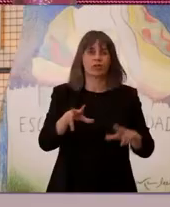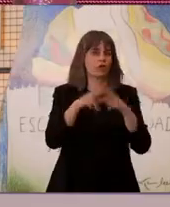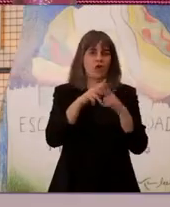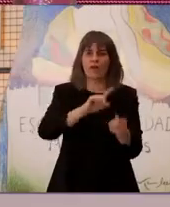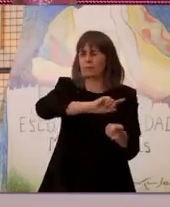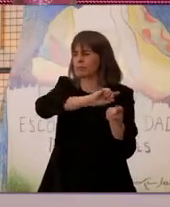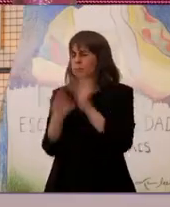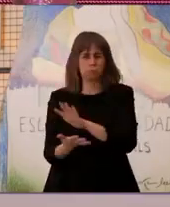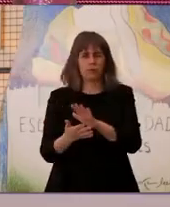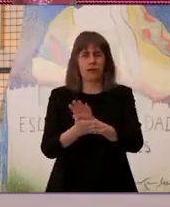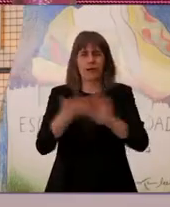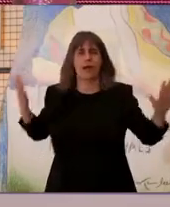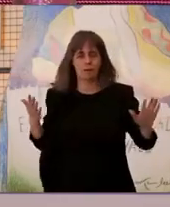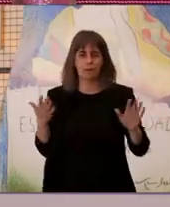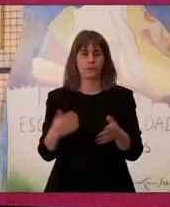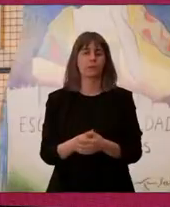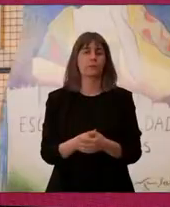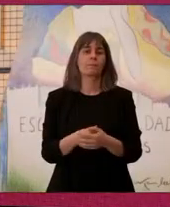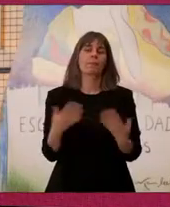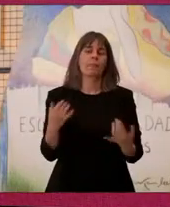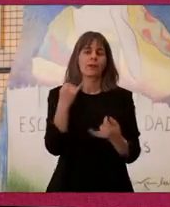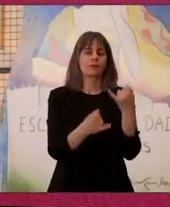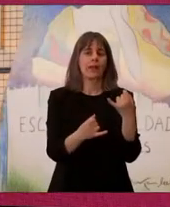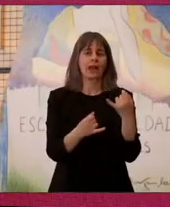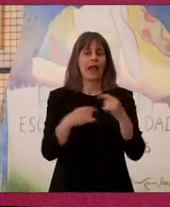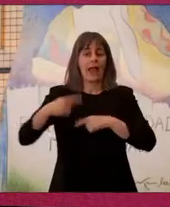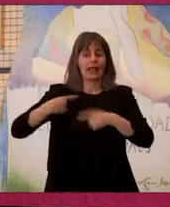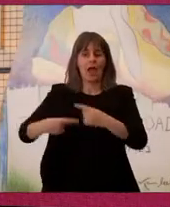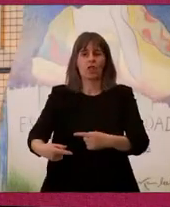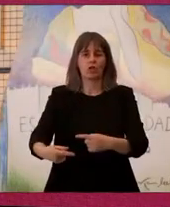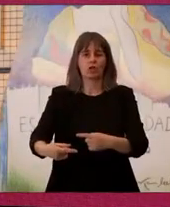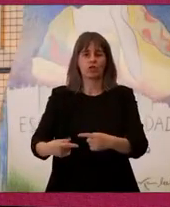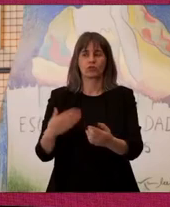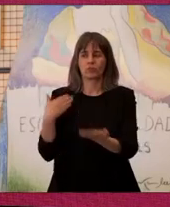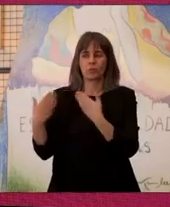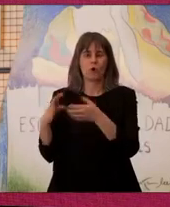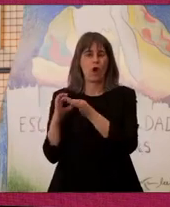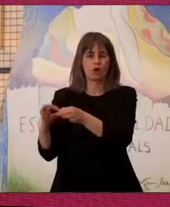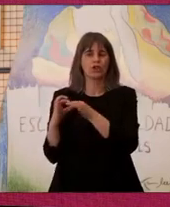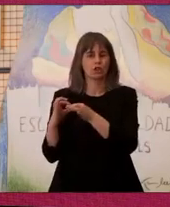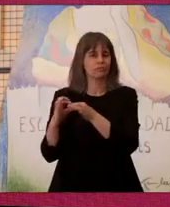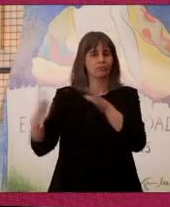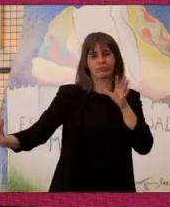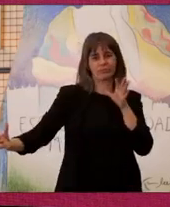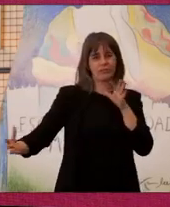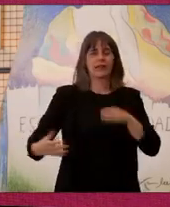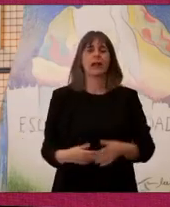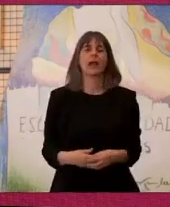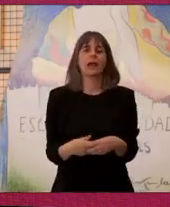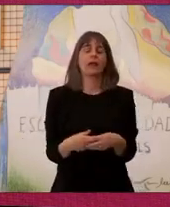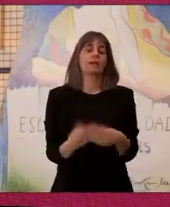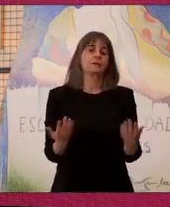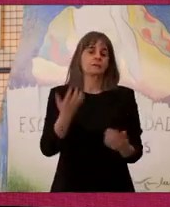se rompe mucho la conexión entre generaciones es mucho más el